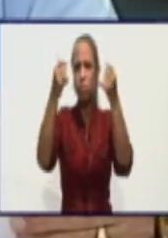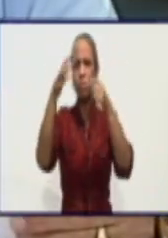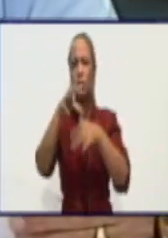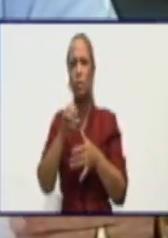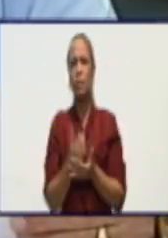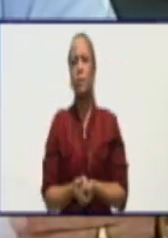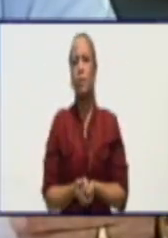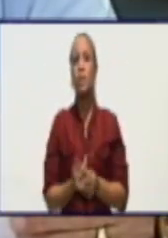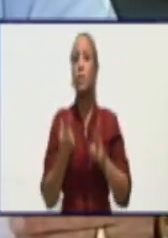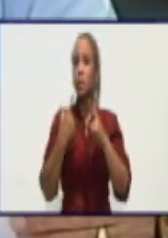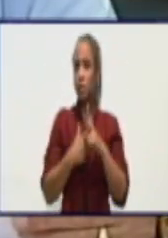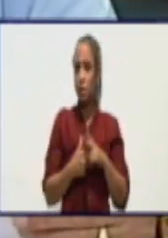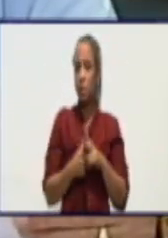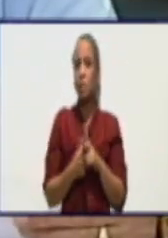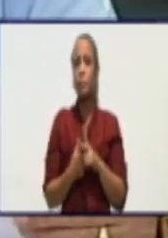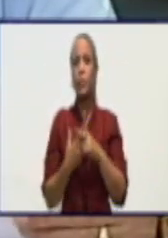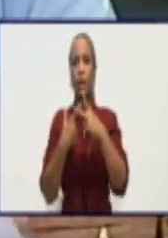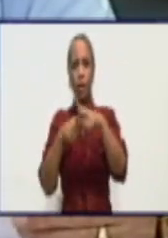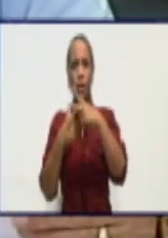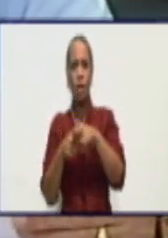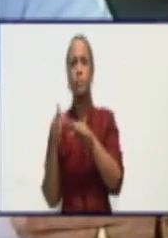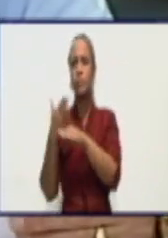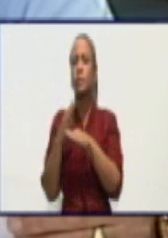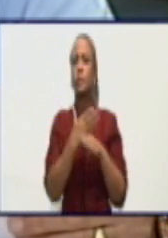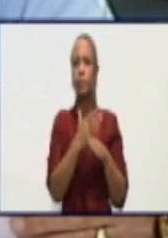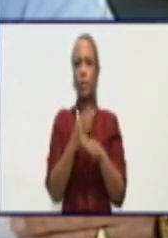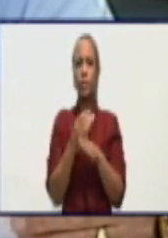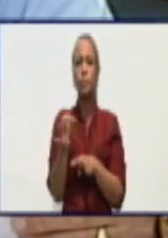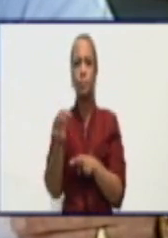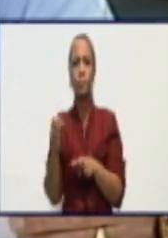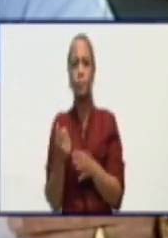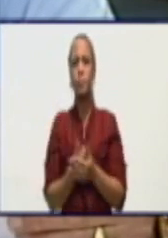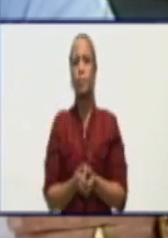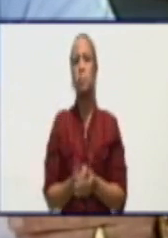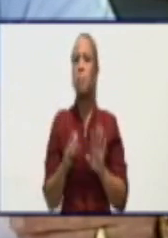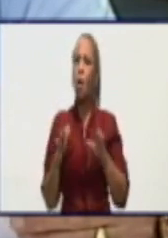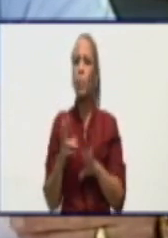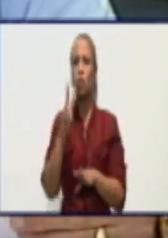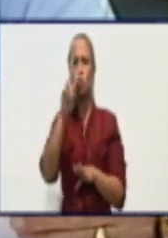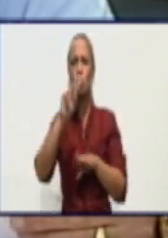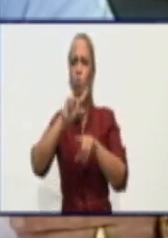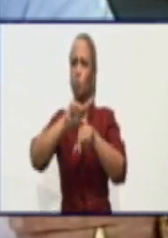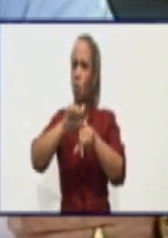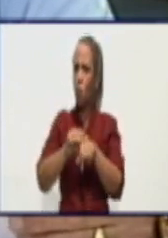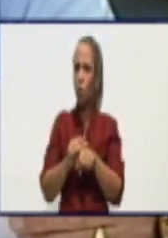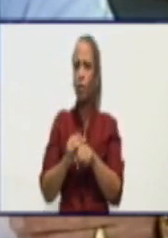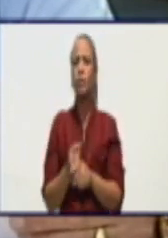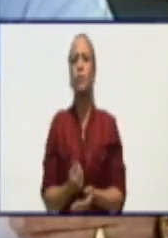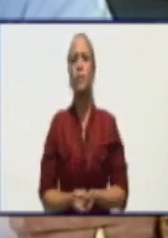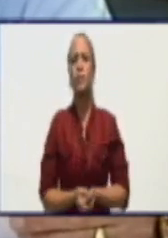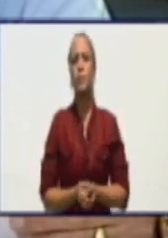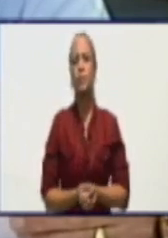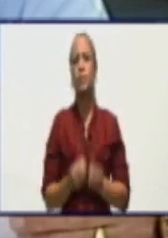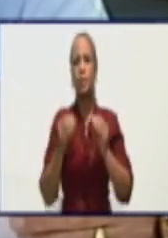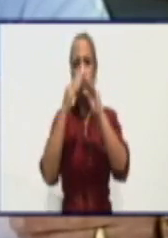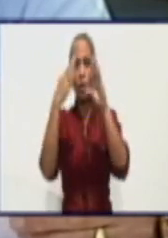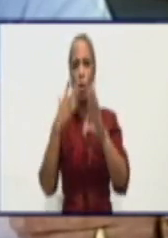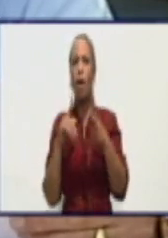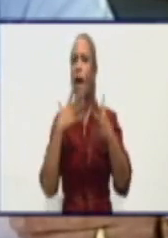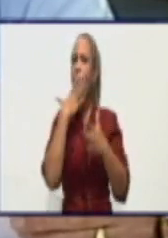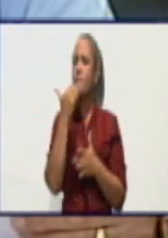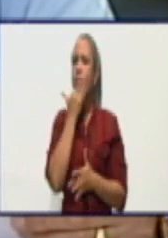Y hubo que alimentar varios municipios por la otra barra de la subestación. Eso demoró unas 2 horas. Fue en horario de la madrugada del día de ayer. Afectó Iguaní, Guisa y